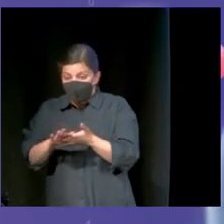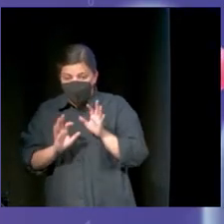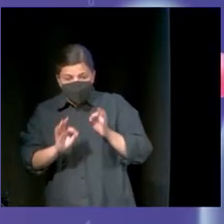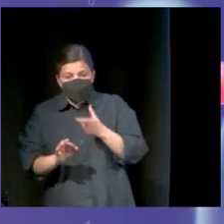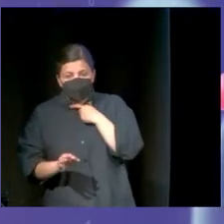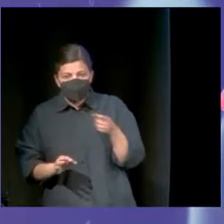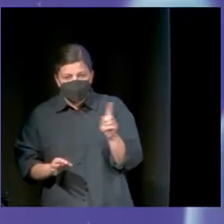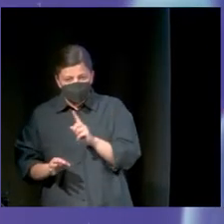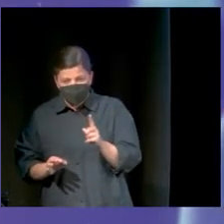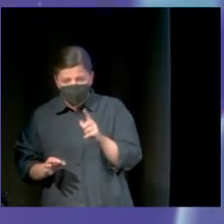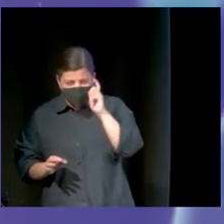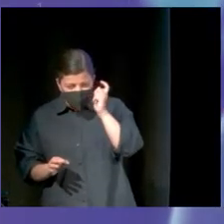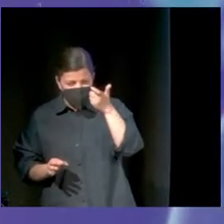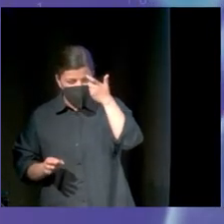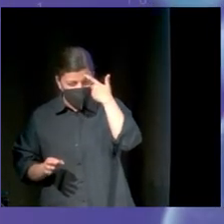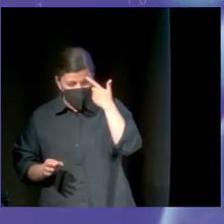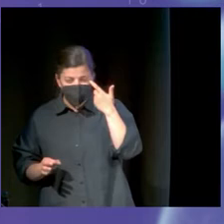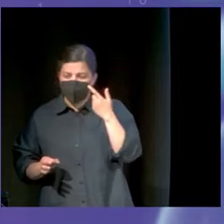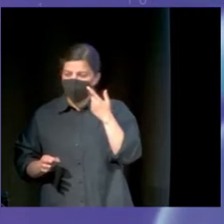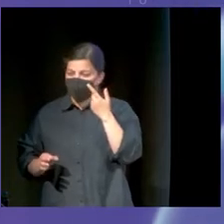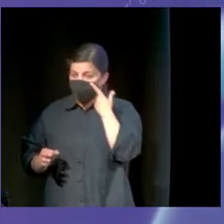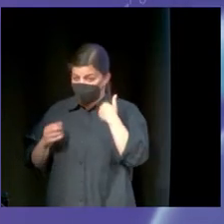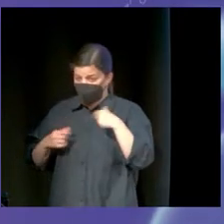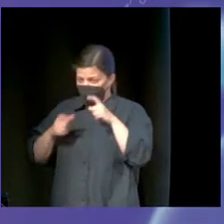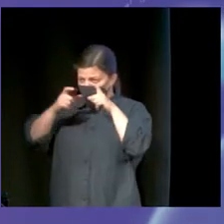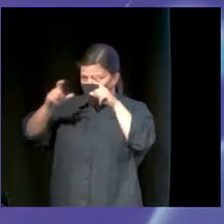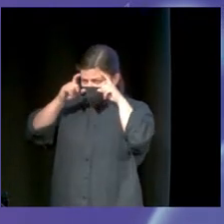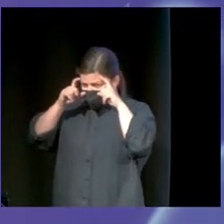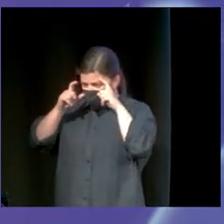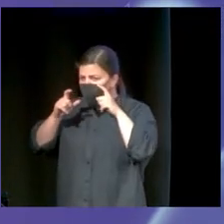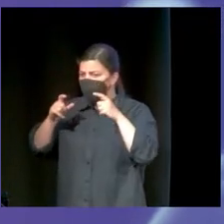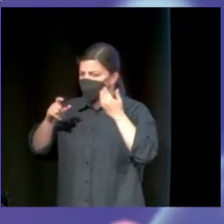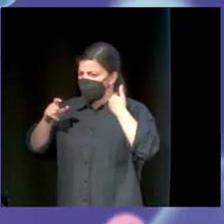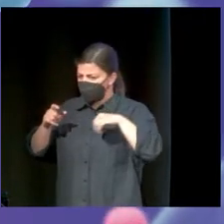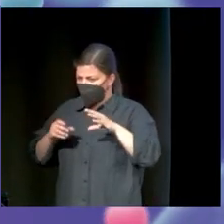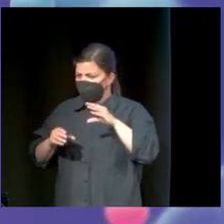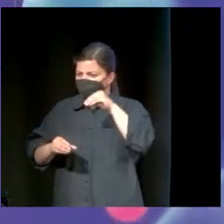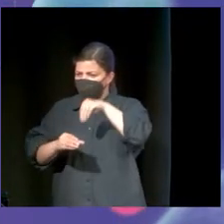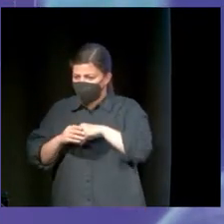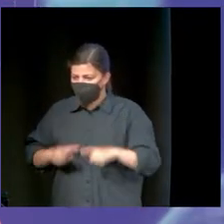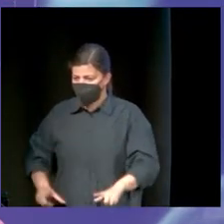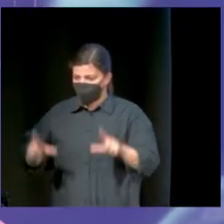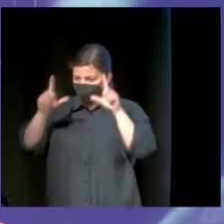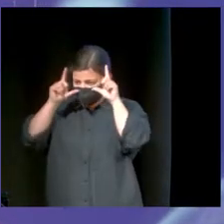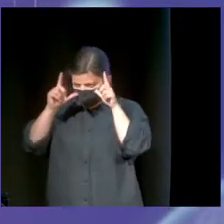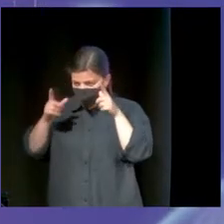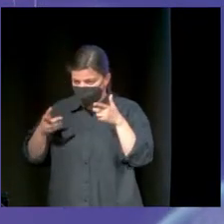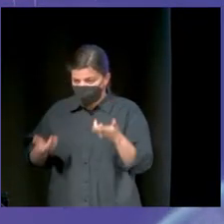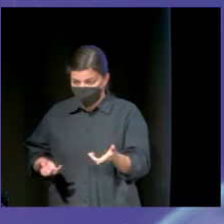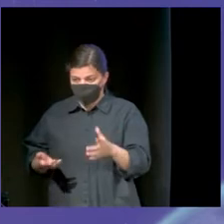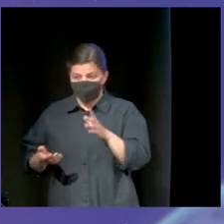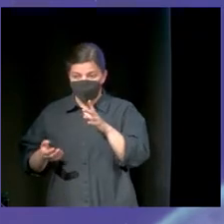tenga el concepto de oye me pongo unas gafas molonas y estoy en el metaverso que los